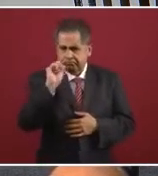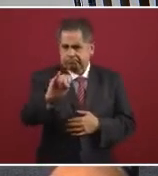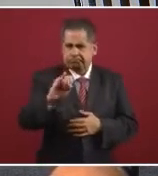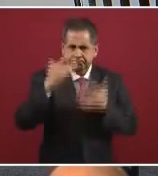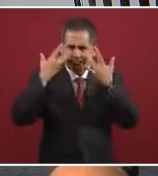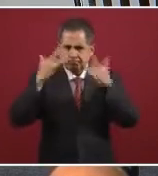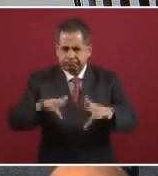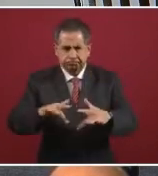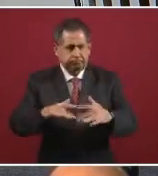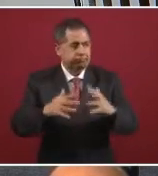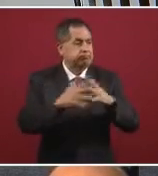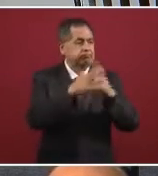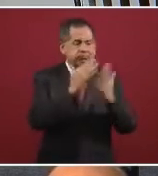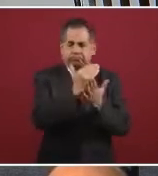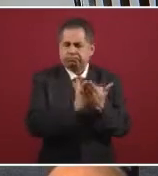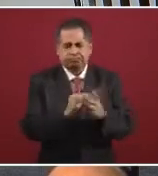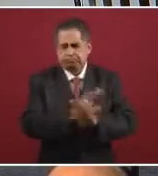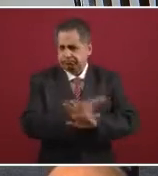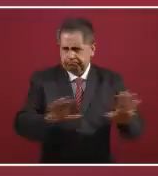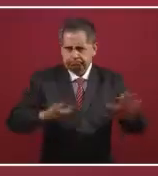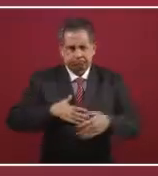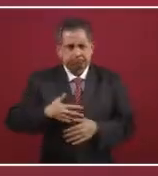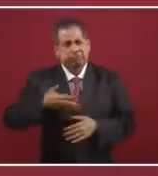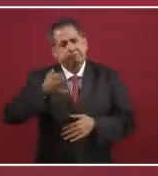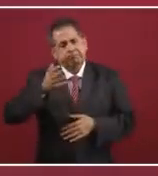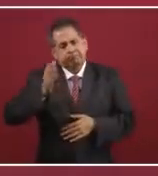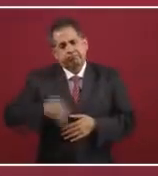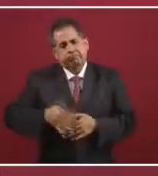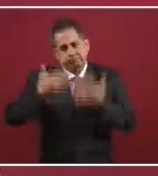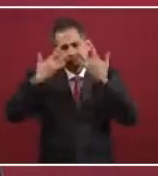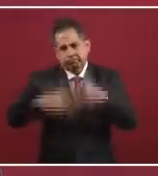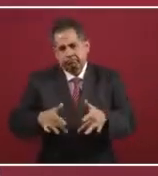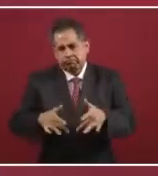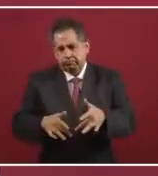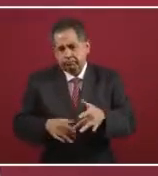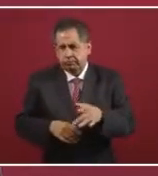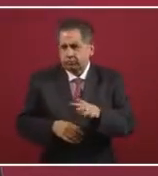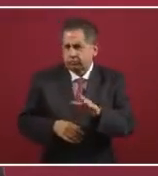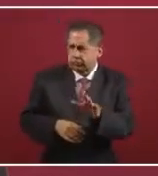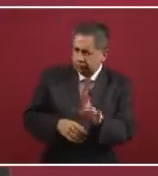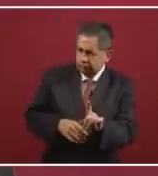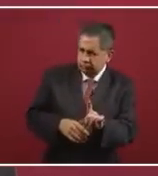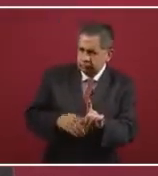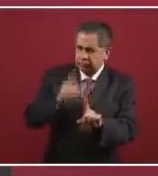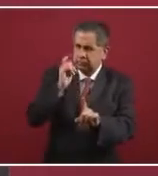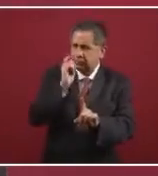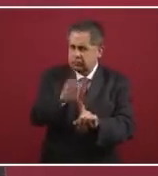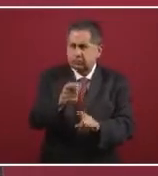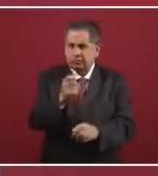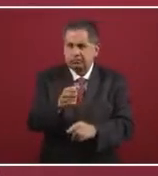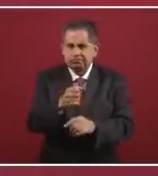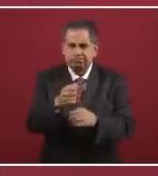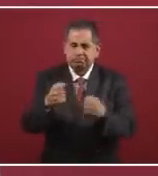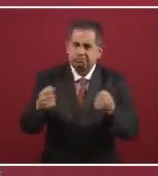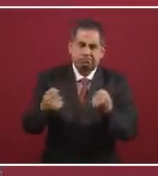Por consiguiente, es un golpe, porque el ejército pidió la renuncia del presidente.